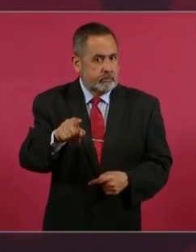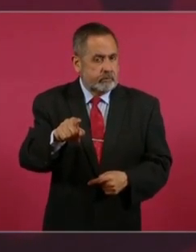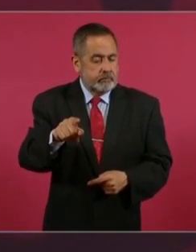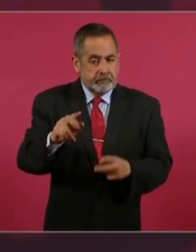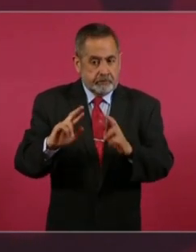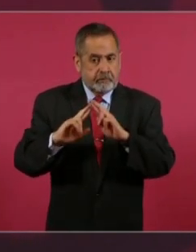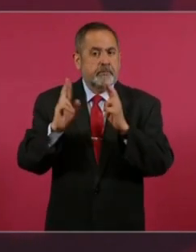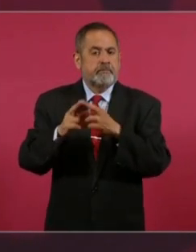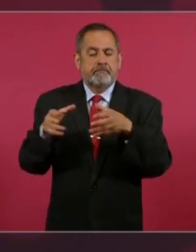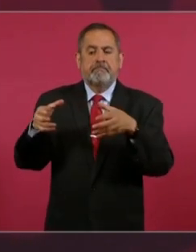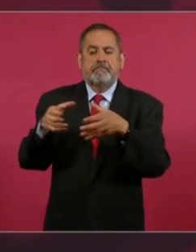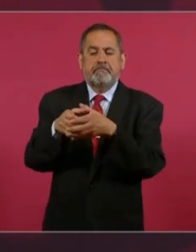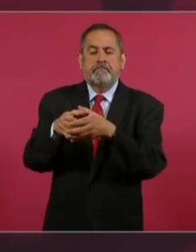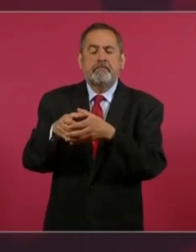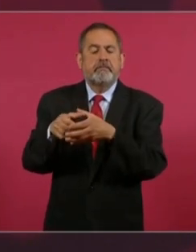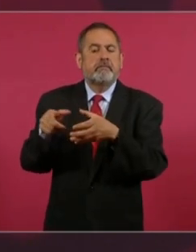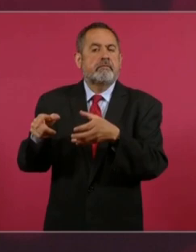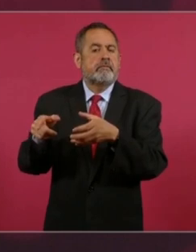reunión